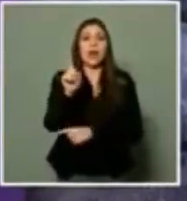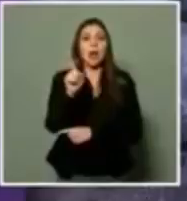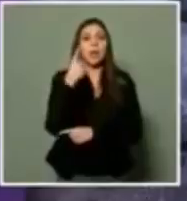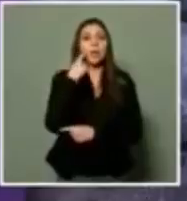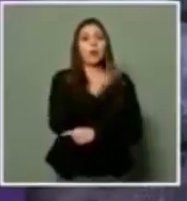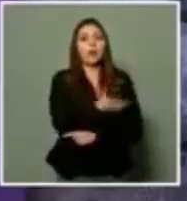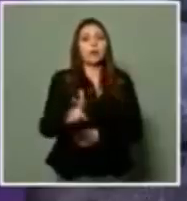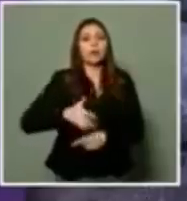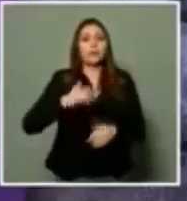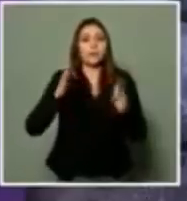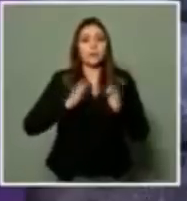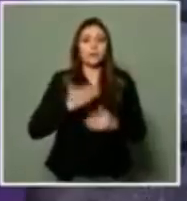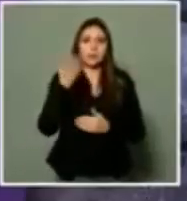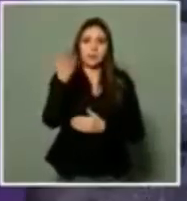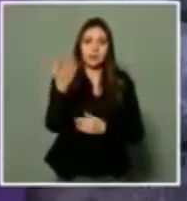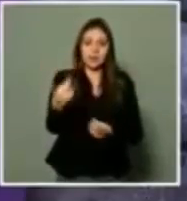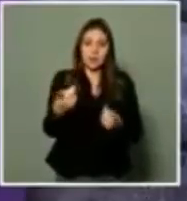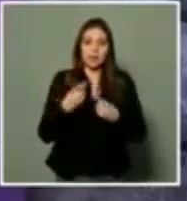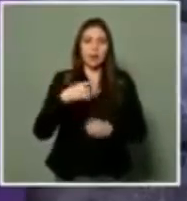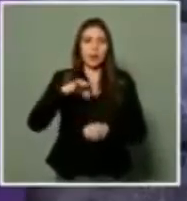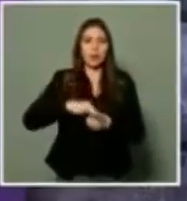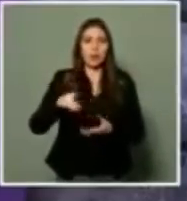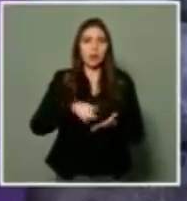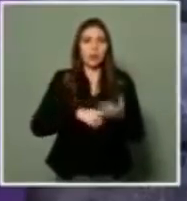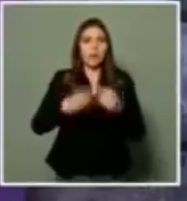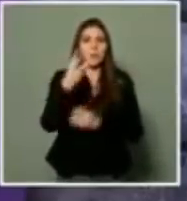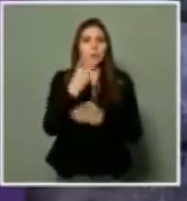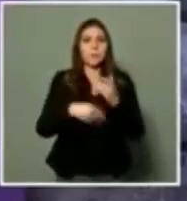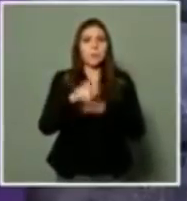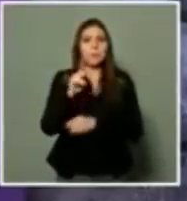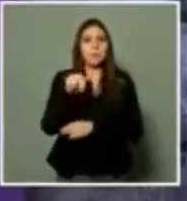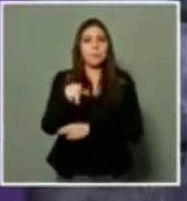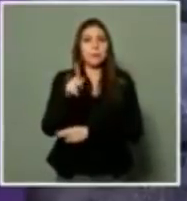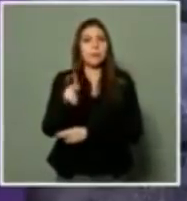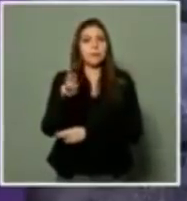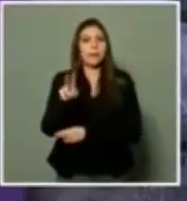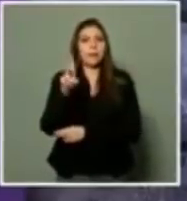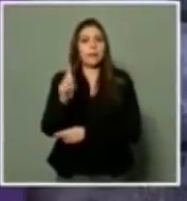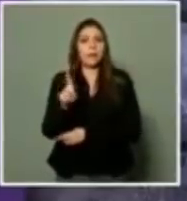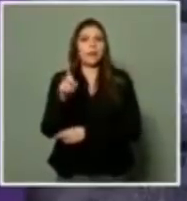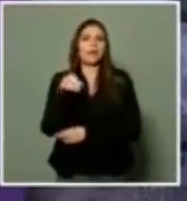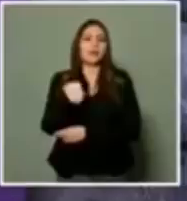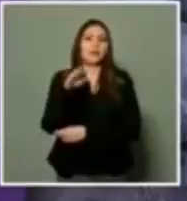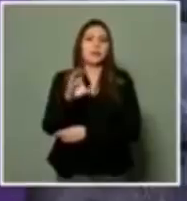primero de julio. Vota por el Frente, vota por el PRD, Movimiento Ciudadano y el PAN.